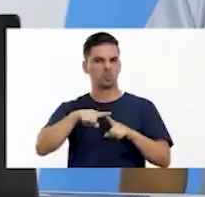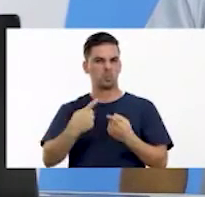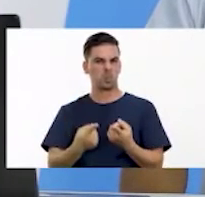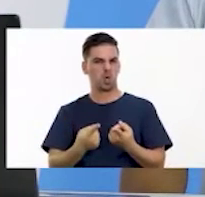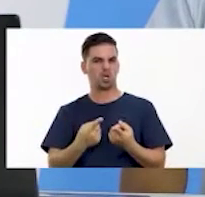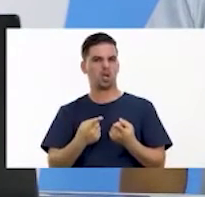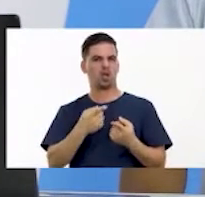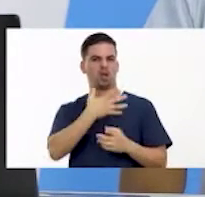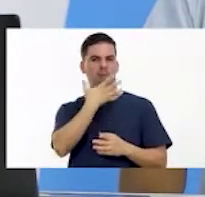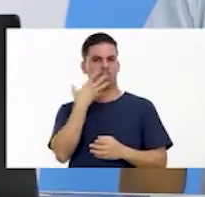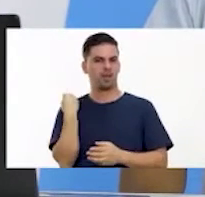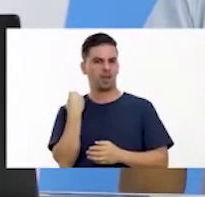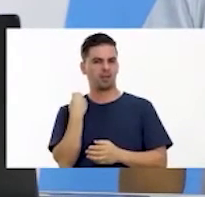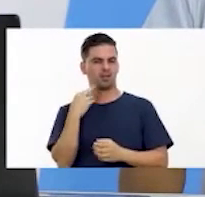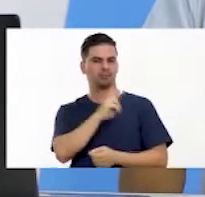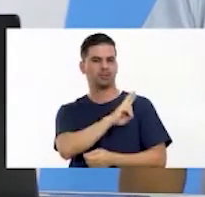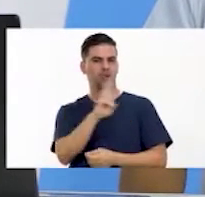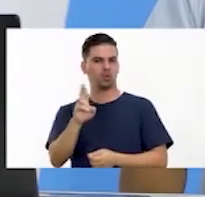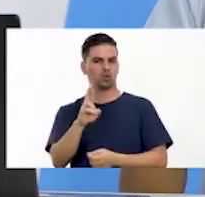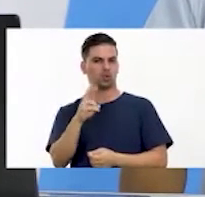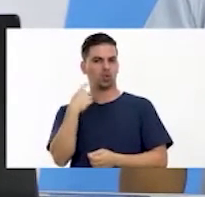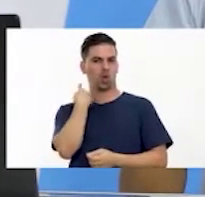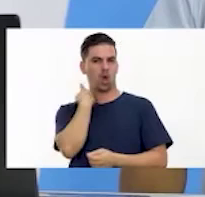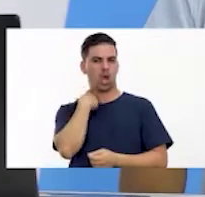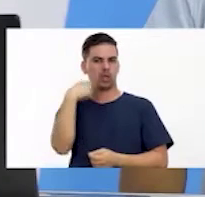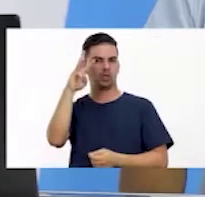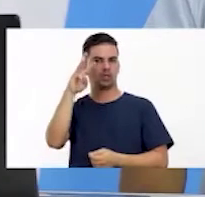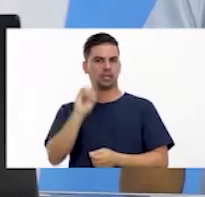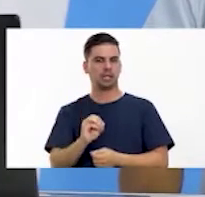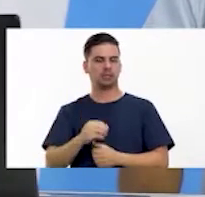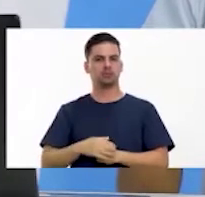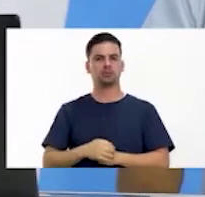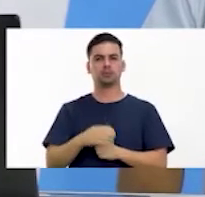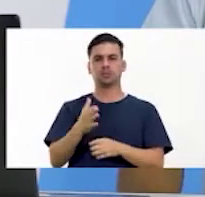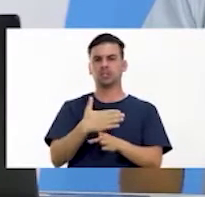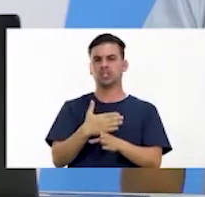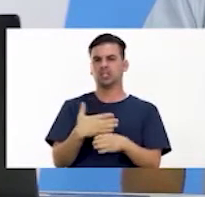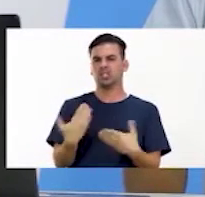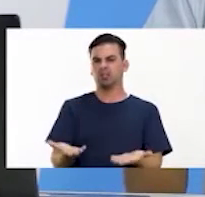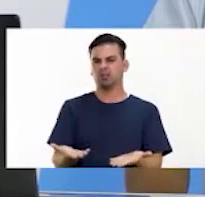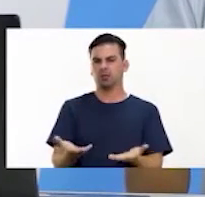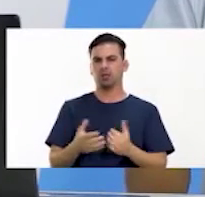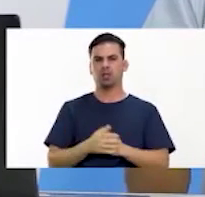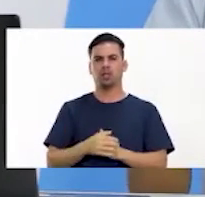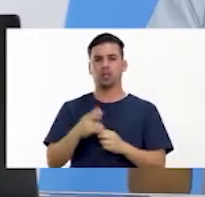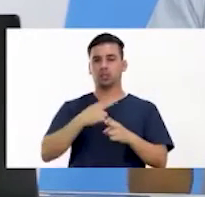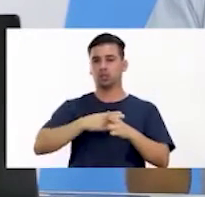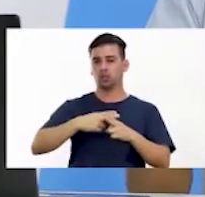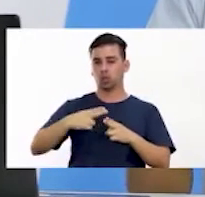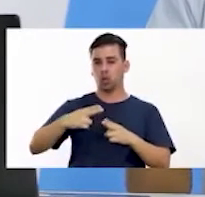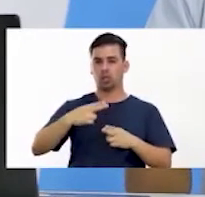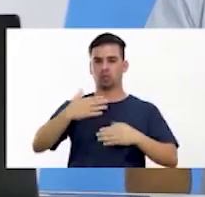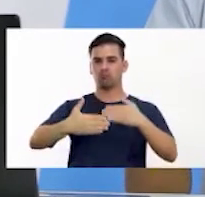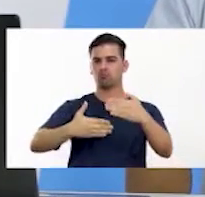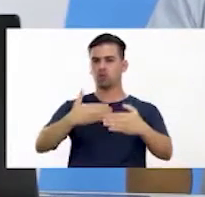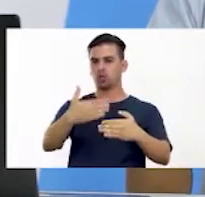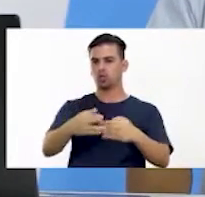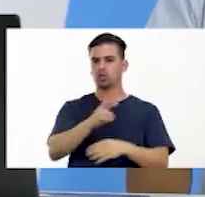30 y la significación histórica de este proceso revolucionario dentro de la historia de